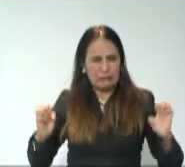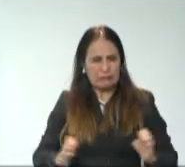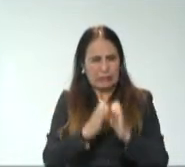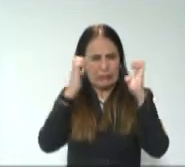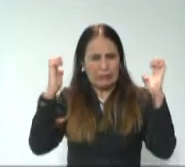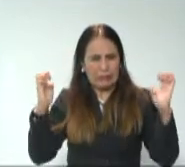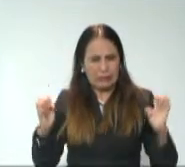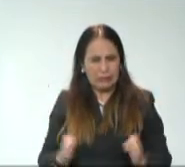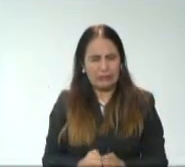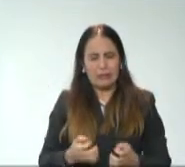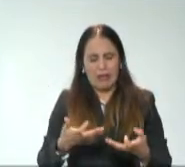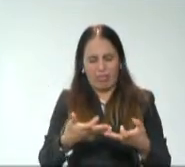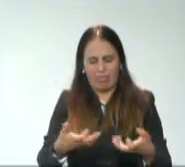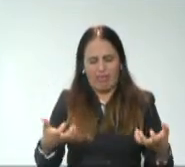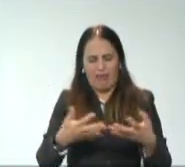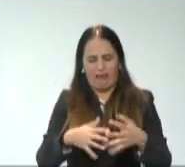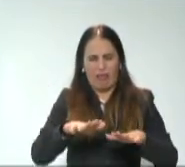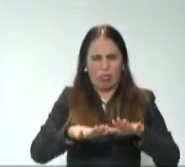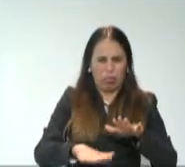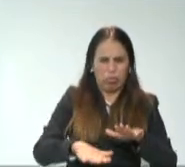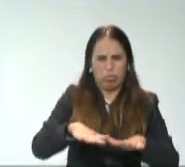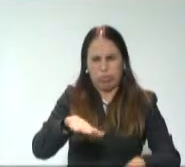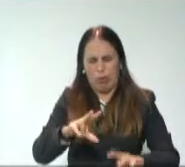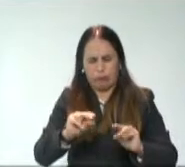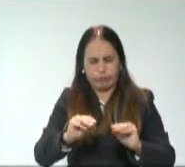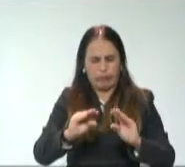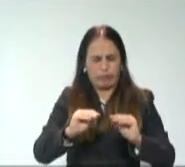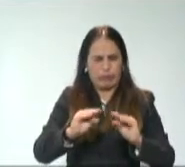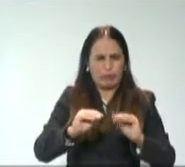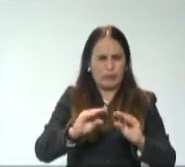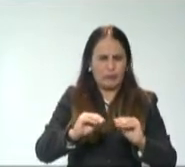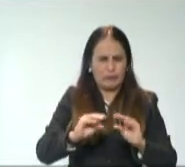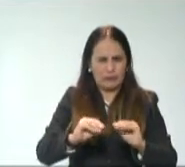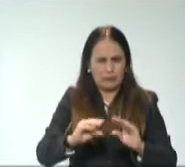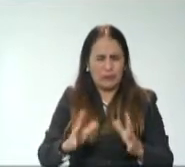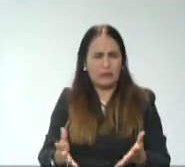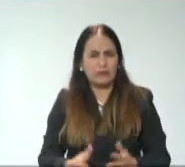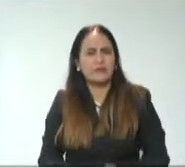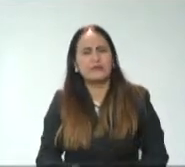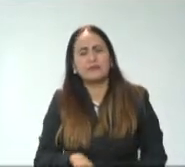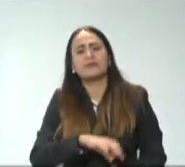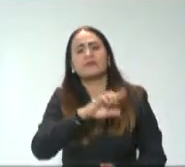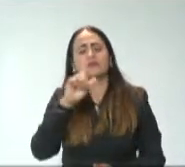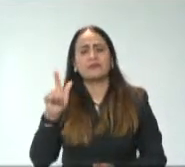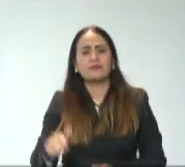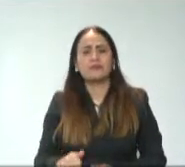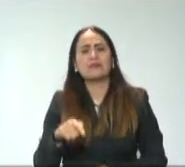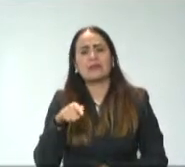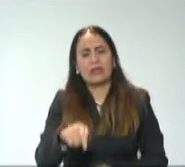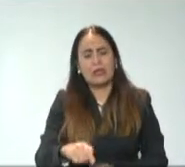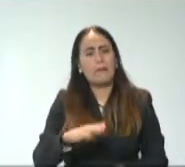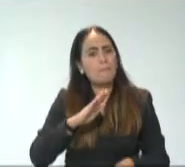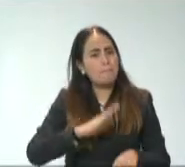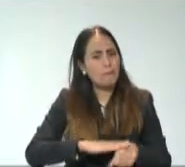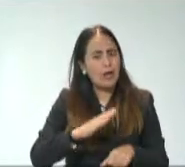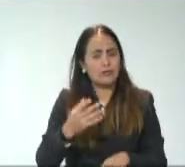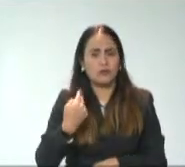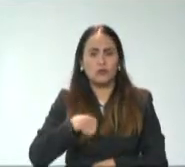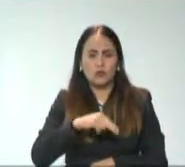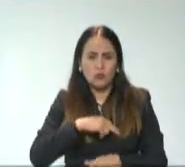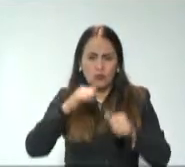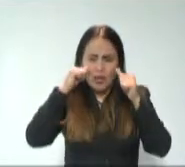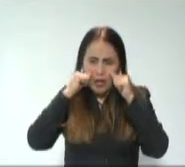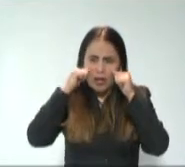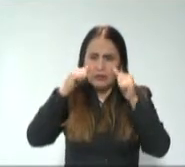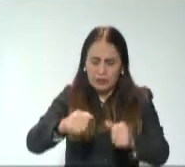terreno se hace muy fangoso y ahí pues la ocasión hacia ladrón y entonces es cuando más tenemos que estar atentos